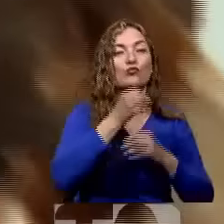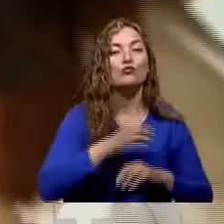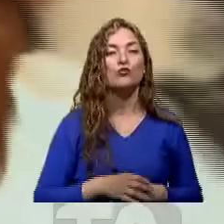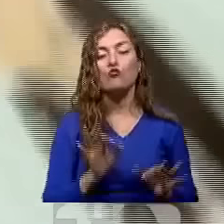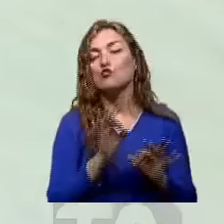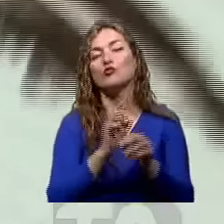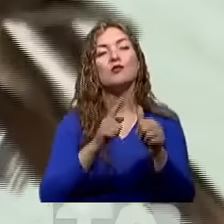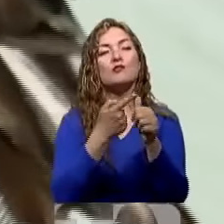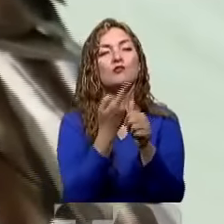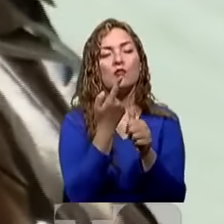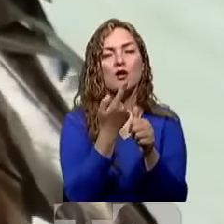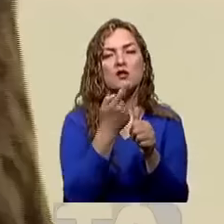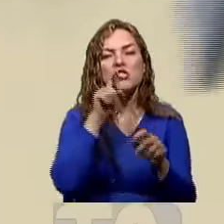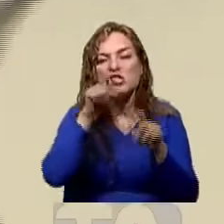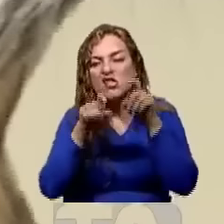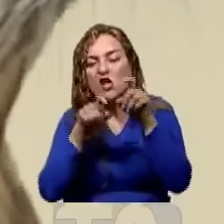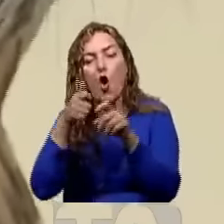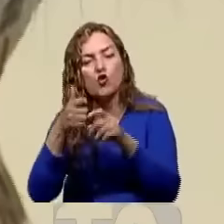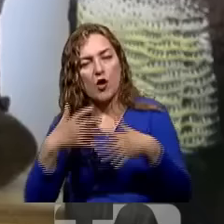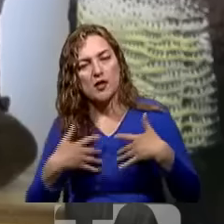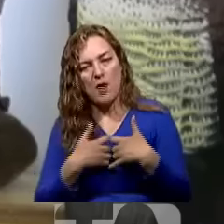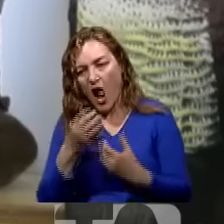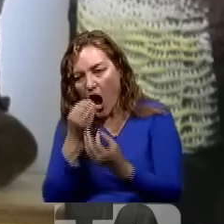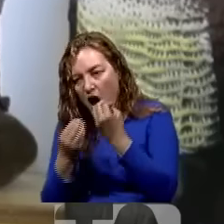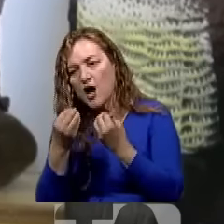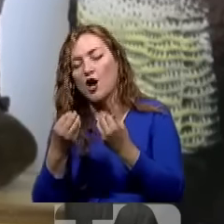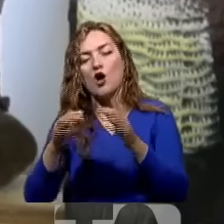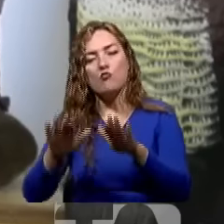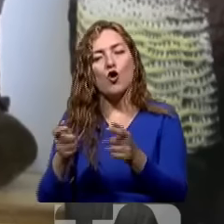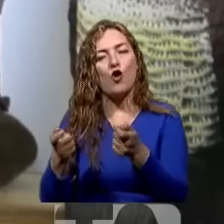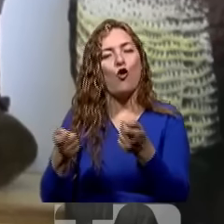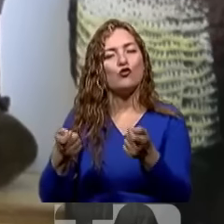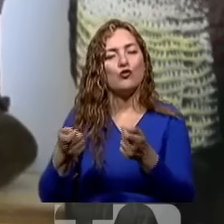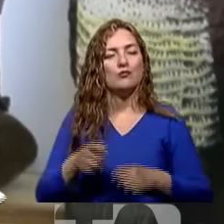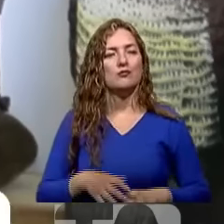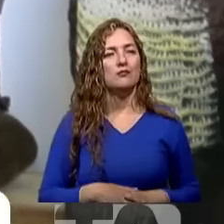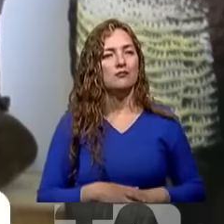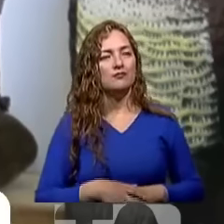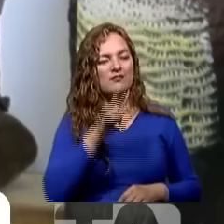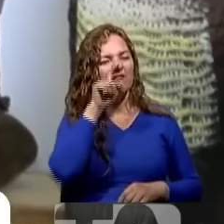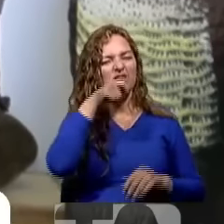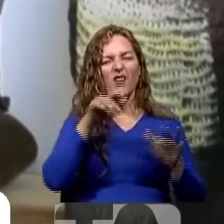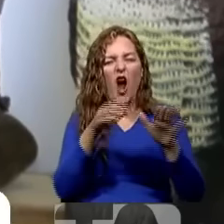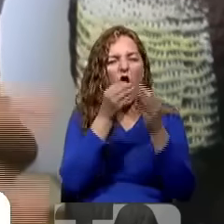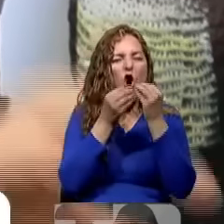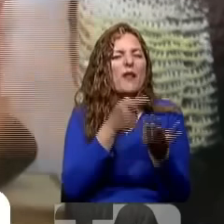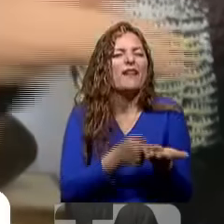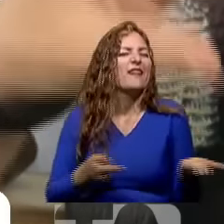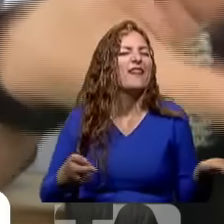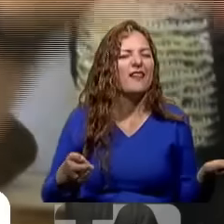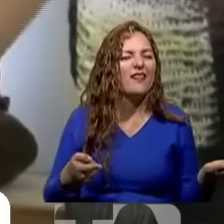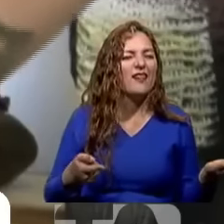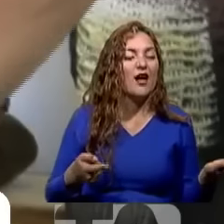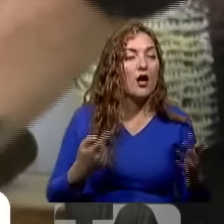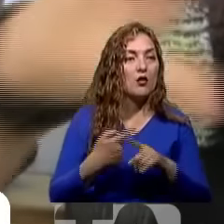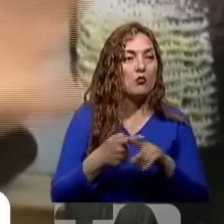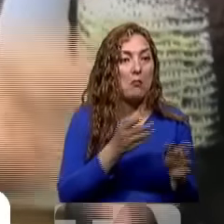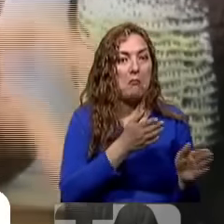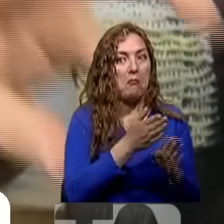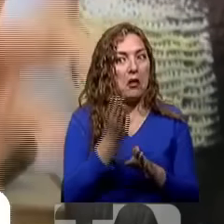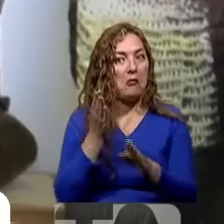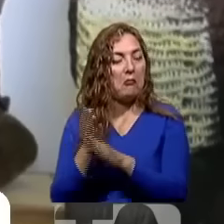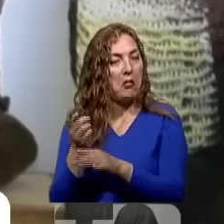es evitar la sobrepoblación de otras especies. A lo que estudiamos la dieta del águila, podemos ver que cada pareja se